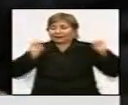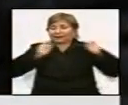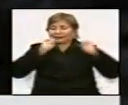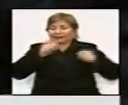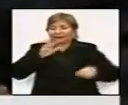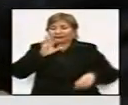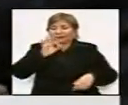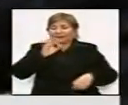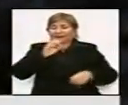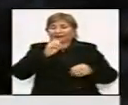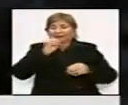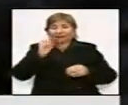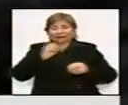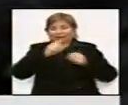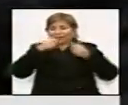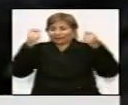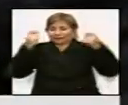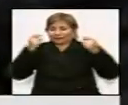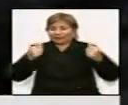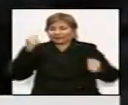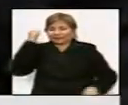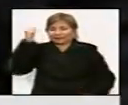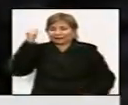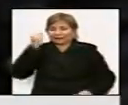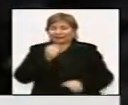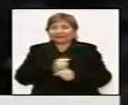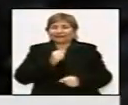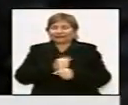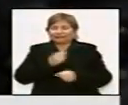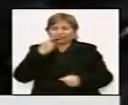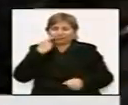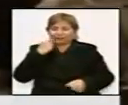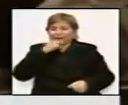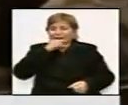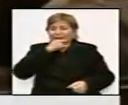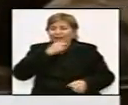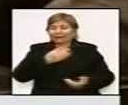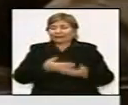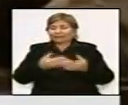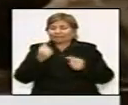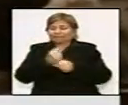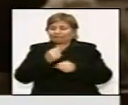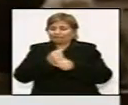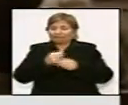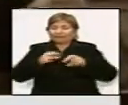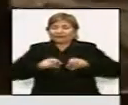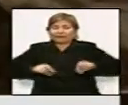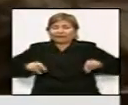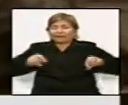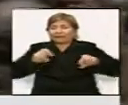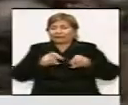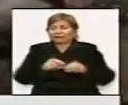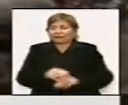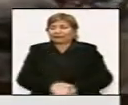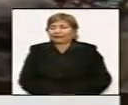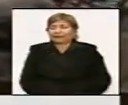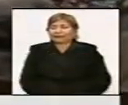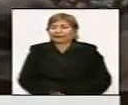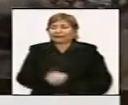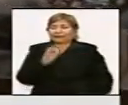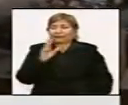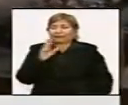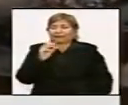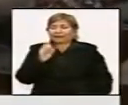noveno aniversario en defensa de los derechos laborales de hombres y mujeres que laboran en el Parlamento. Franklin